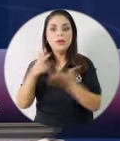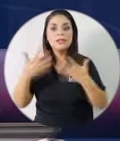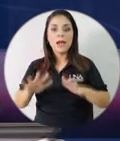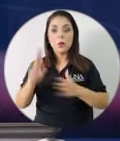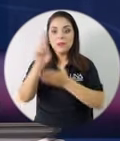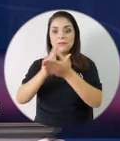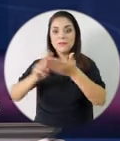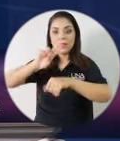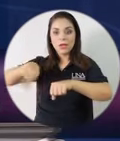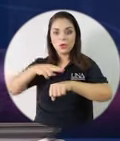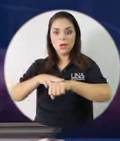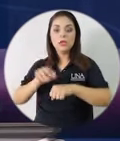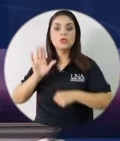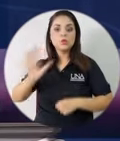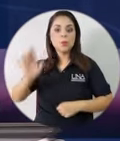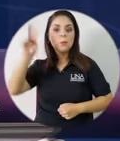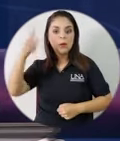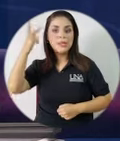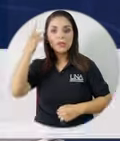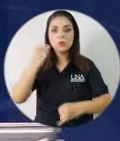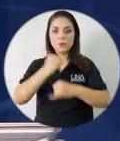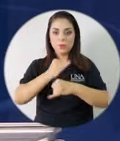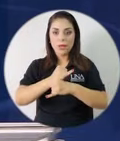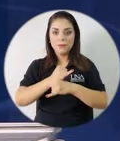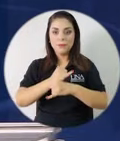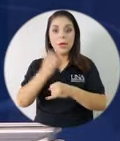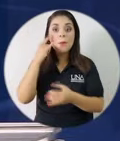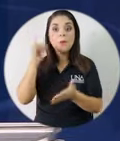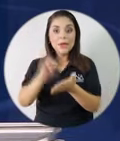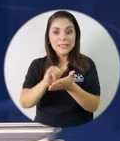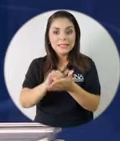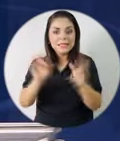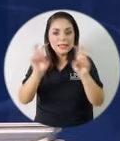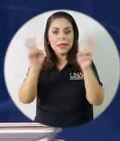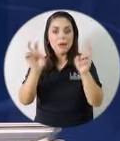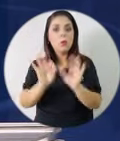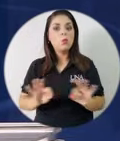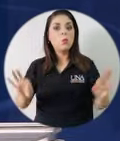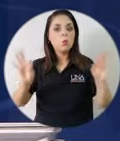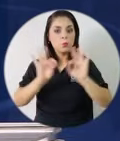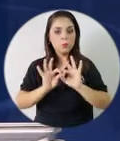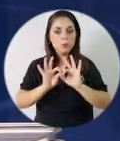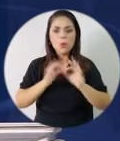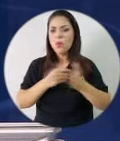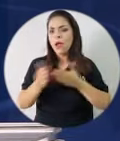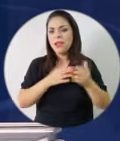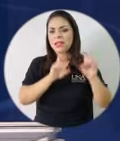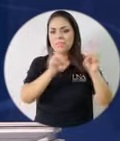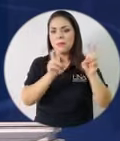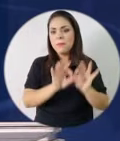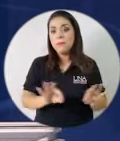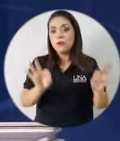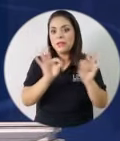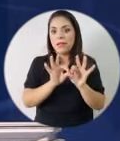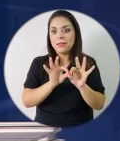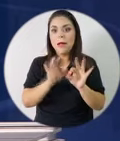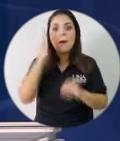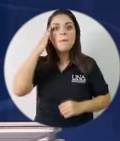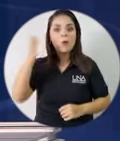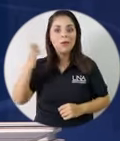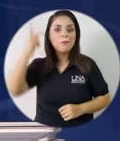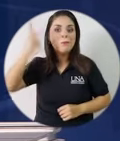de su política institucional en esta materia. Una materia bien importante. Cualquier tema es importante cuando se trata de